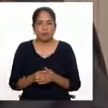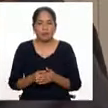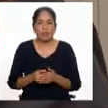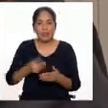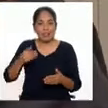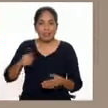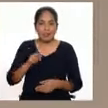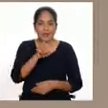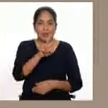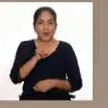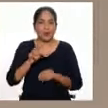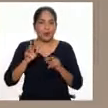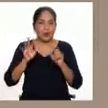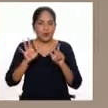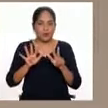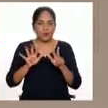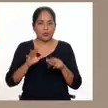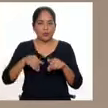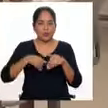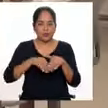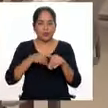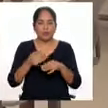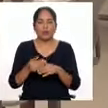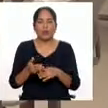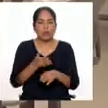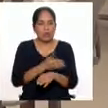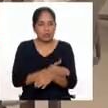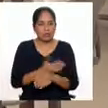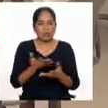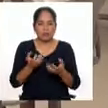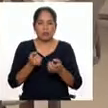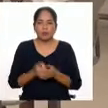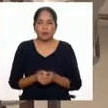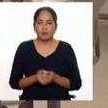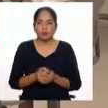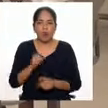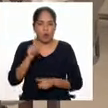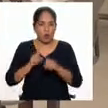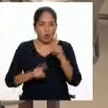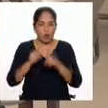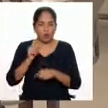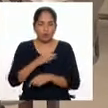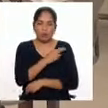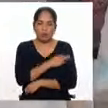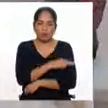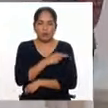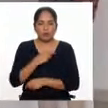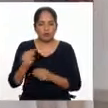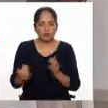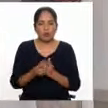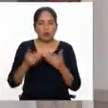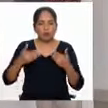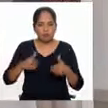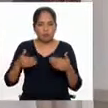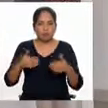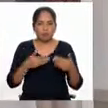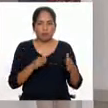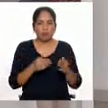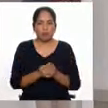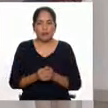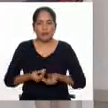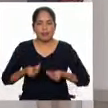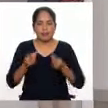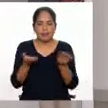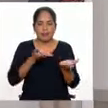de julio, tenemos claro que estará inaugurando 11 establecimientos más como este para ponerlos al servicio